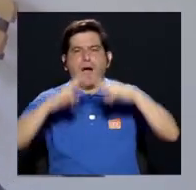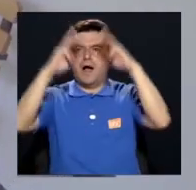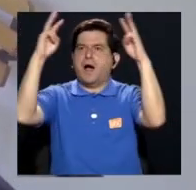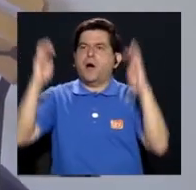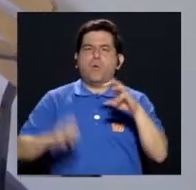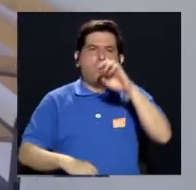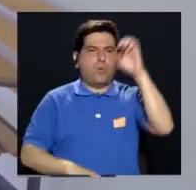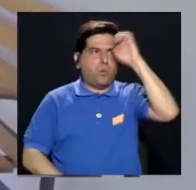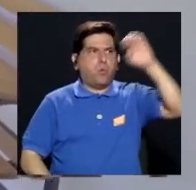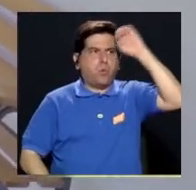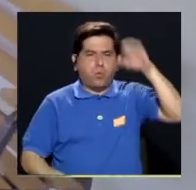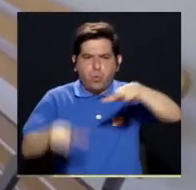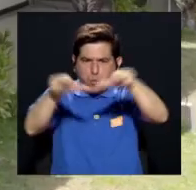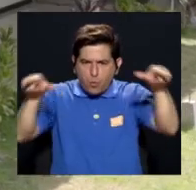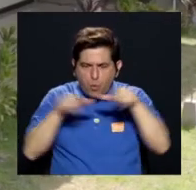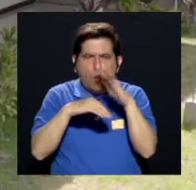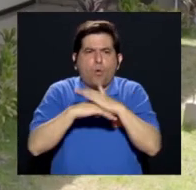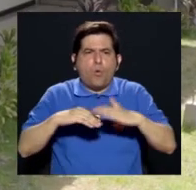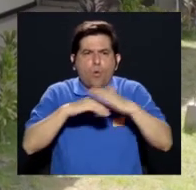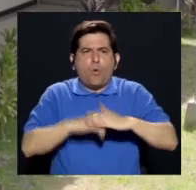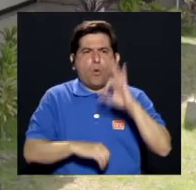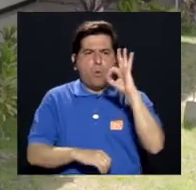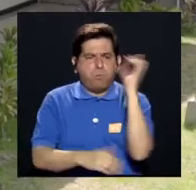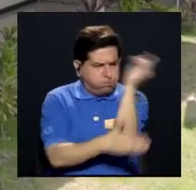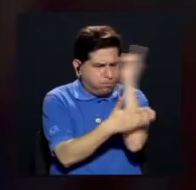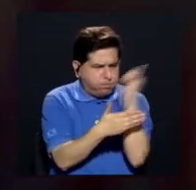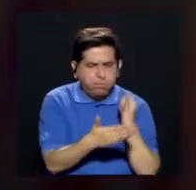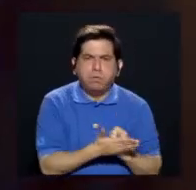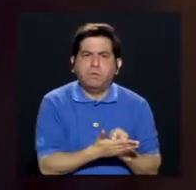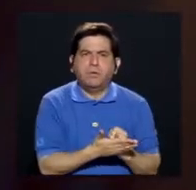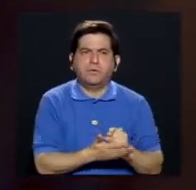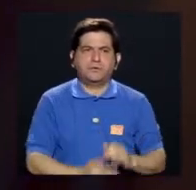un espacio bastante acogedor, bastante bien diseñado. Fue